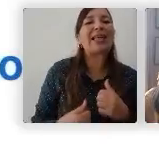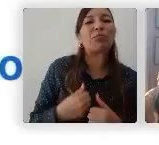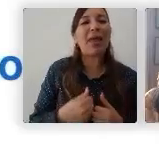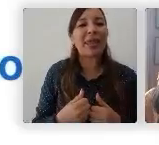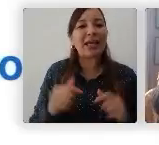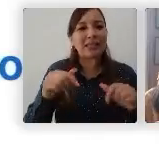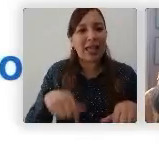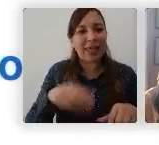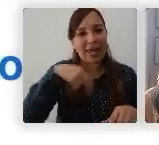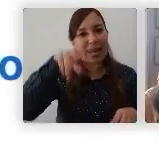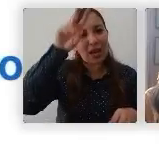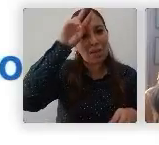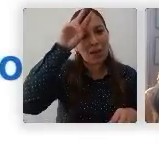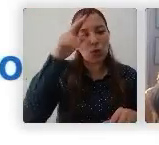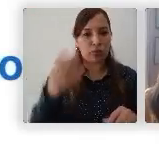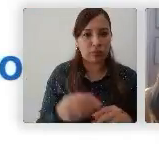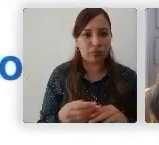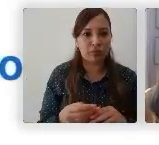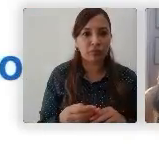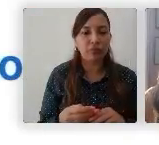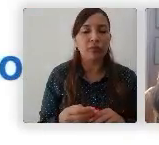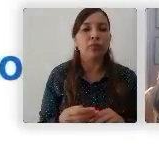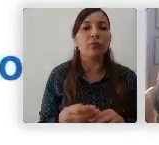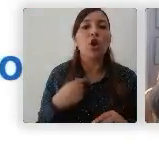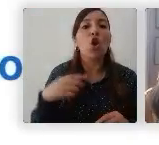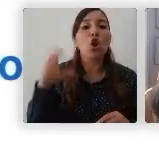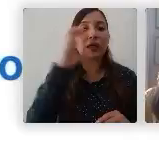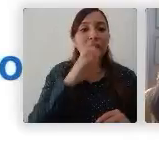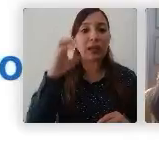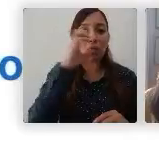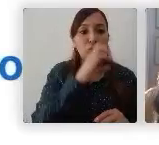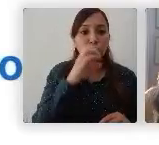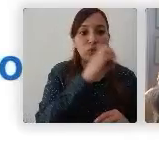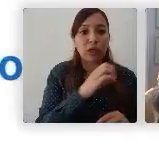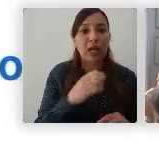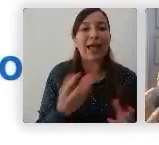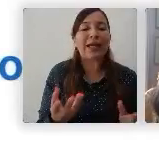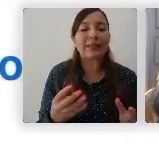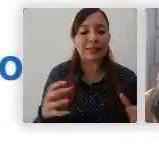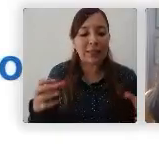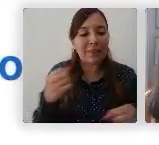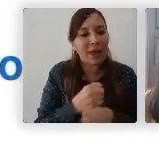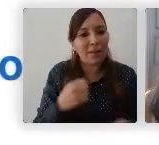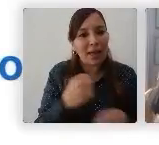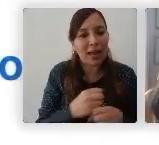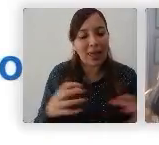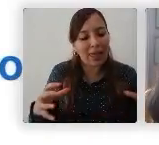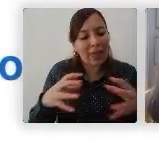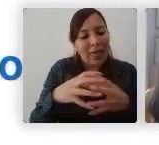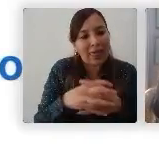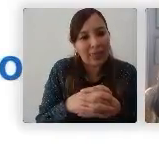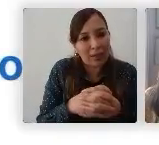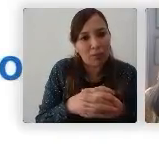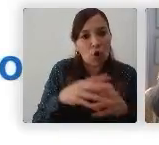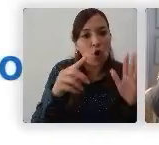comenzar a fomentar este tipo de habilidades tanto dentro de las comunidades y trabajando en conjunto con la